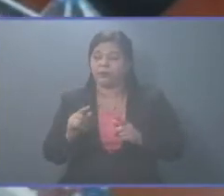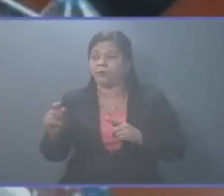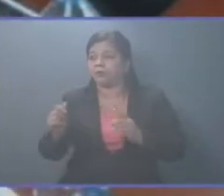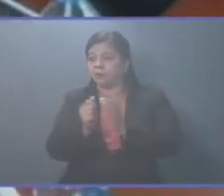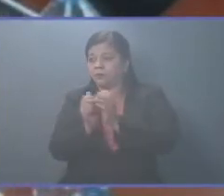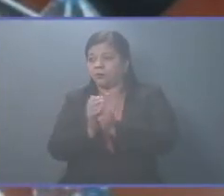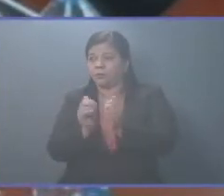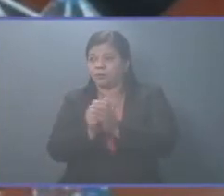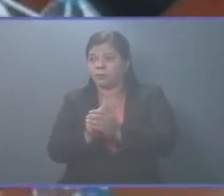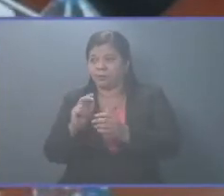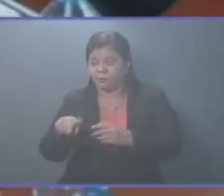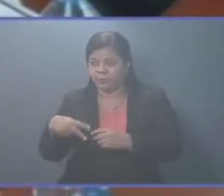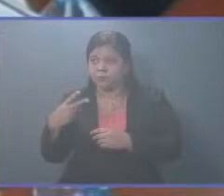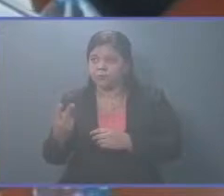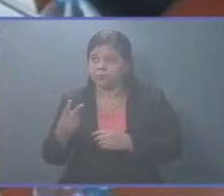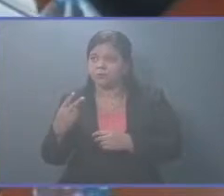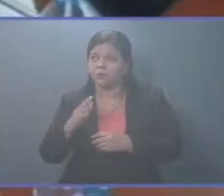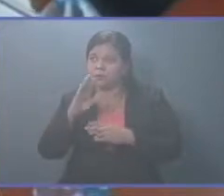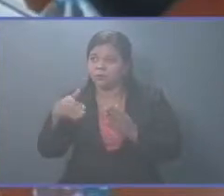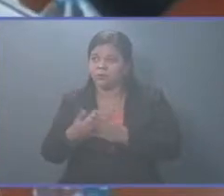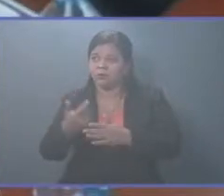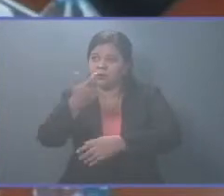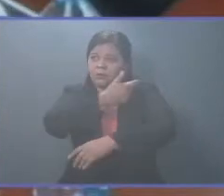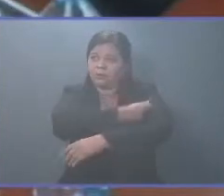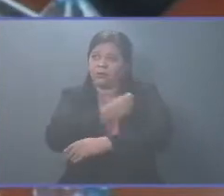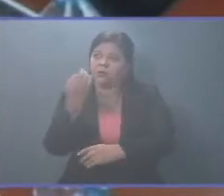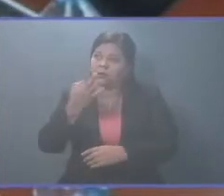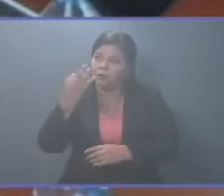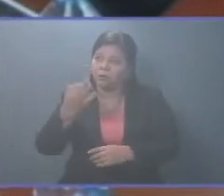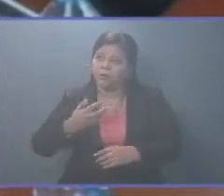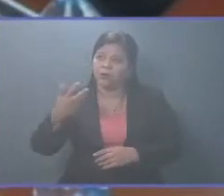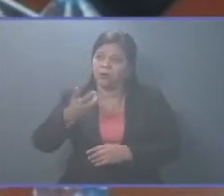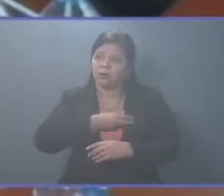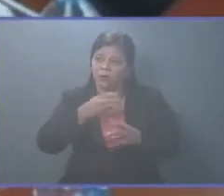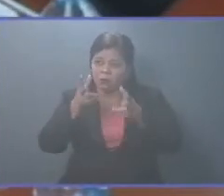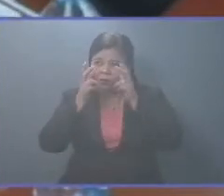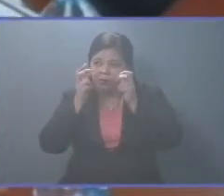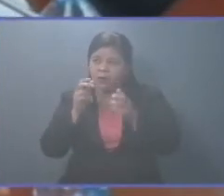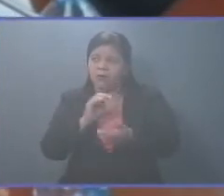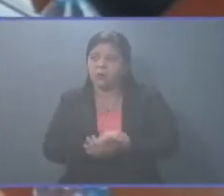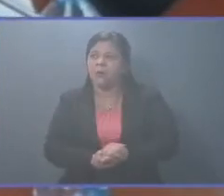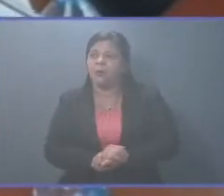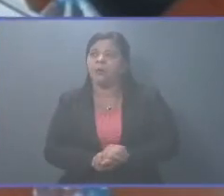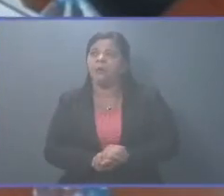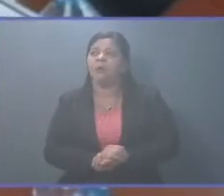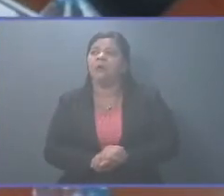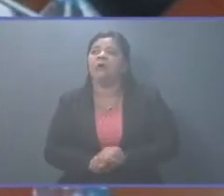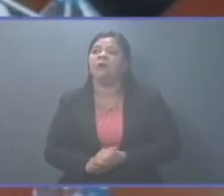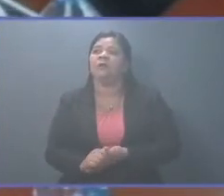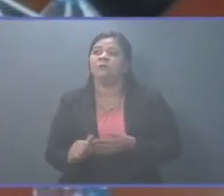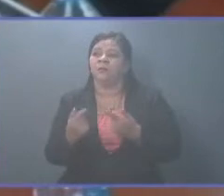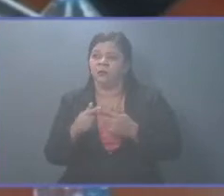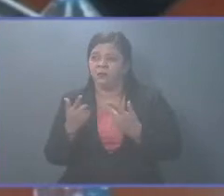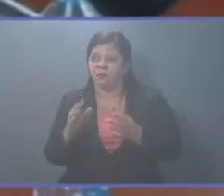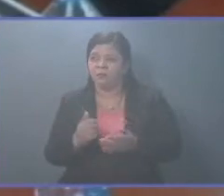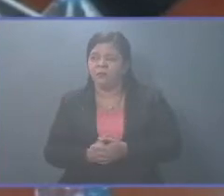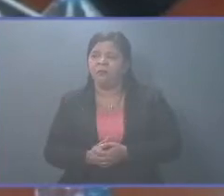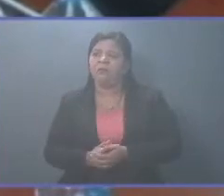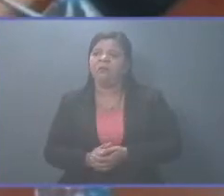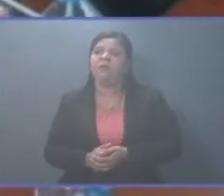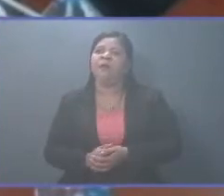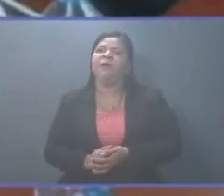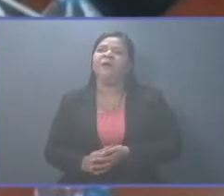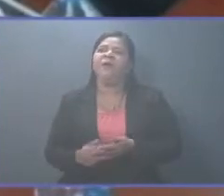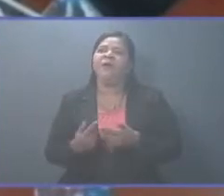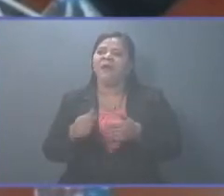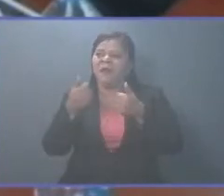efectos secundarios de todas las vacunas tenemos que también tenerlos aquí en mente, ¿verdad? No son dulces los que van a dar, puede ser que